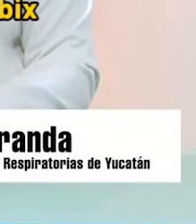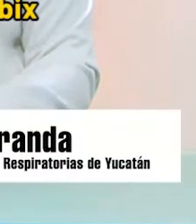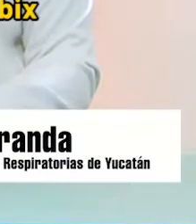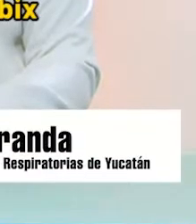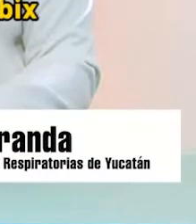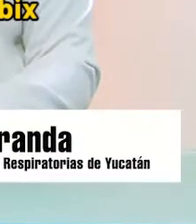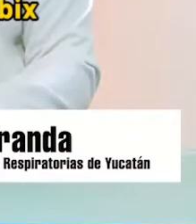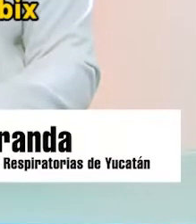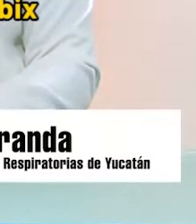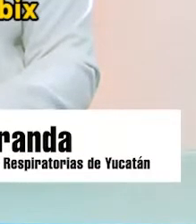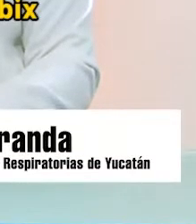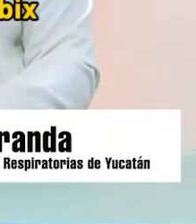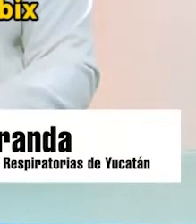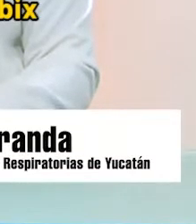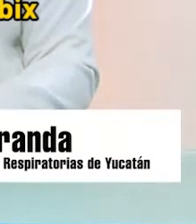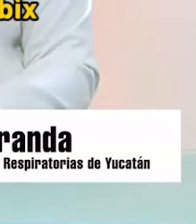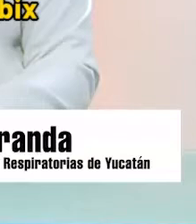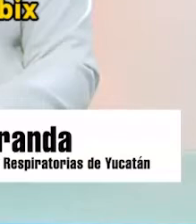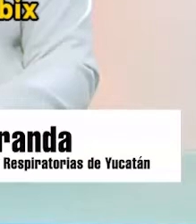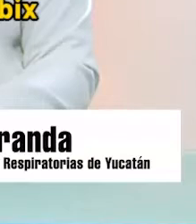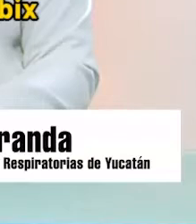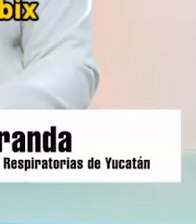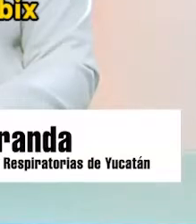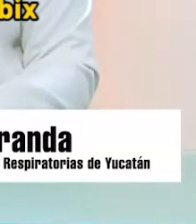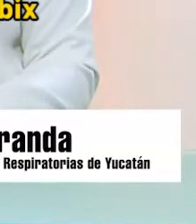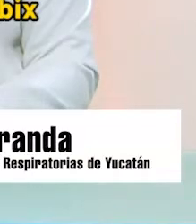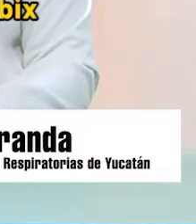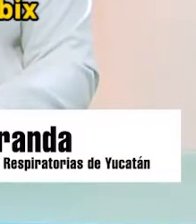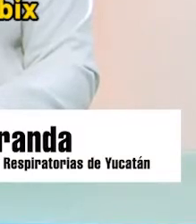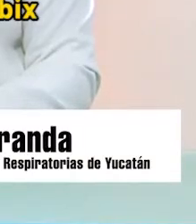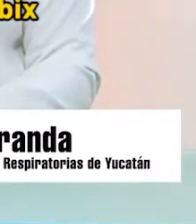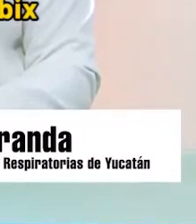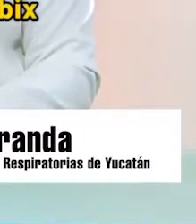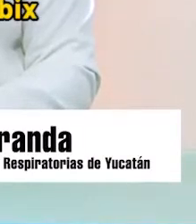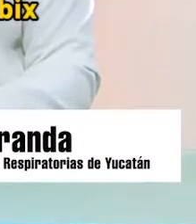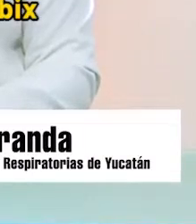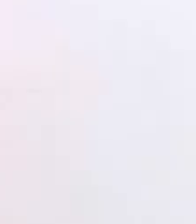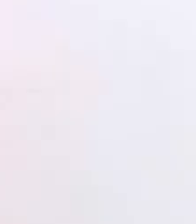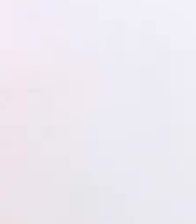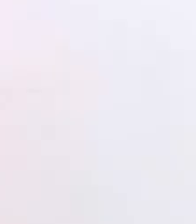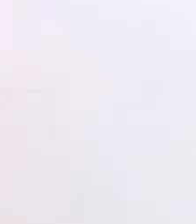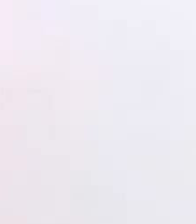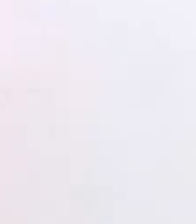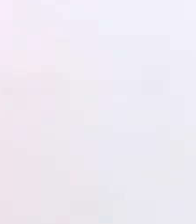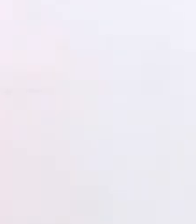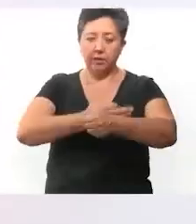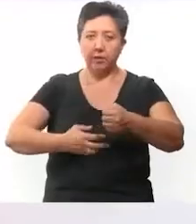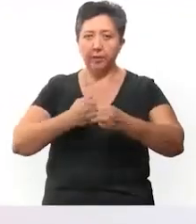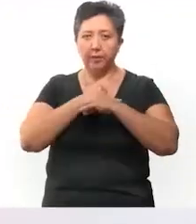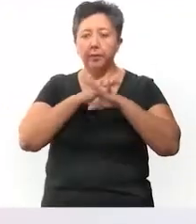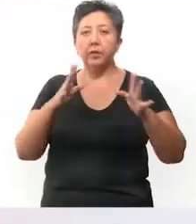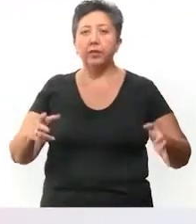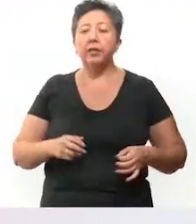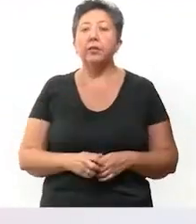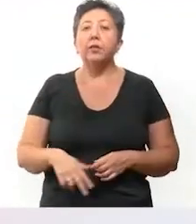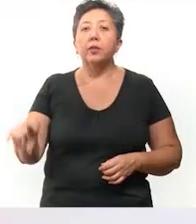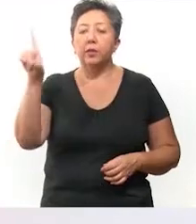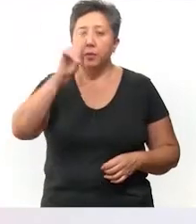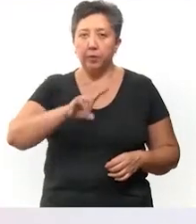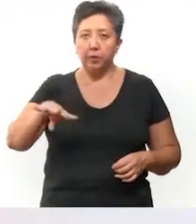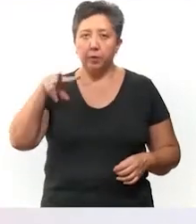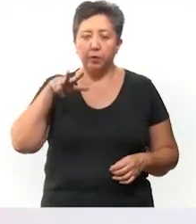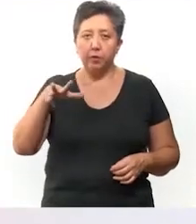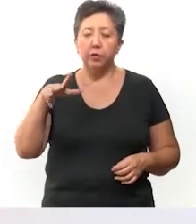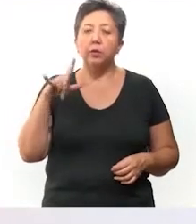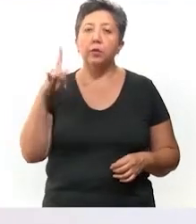Buenas tardes. Nos permitimos dar el informe diario relacionado con el COVID-19. Adelante, doctora. Gracias, doctora. Buenas tardes. Este es el parte médico de este domingo